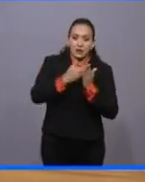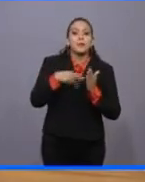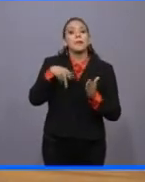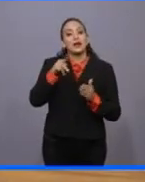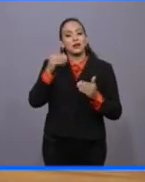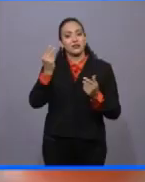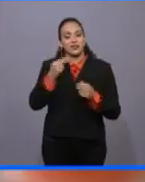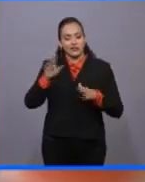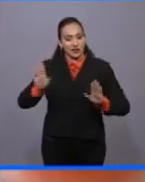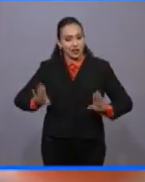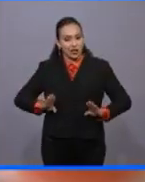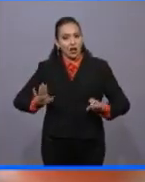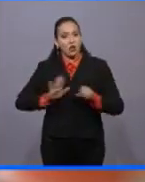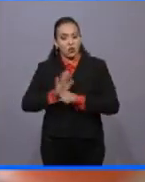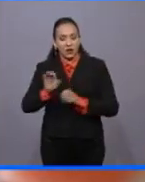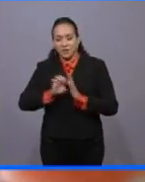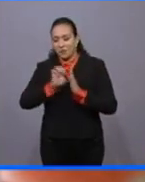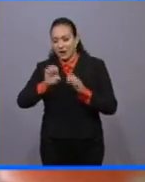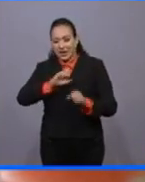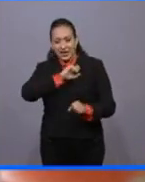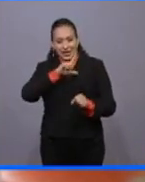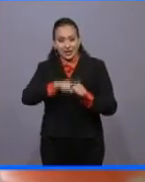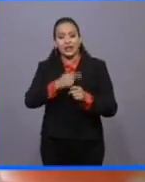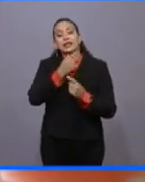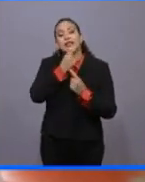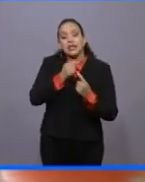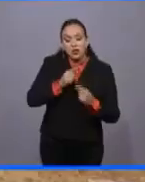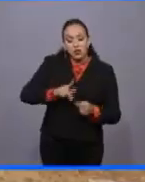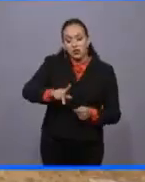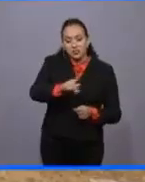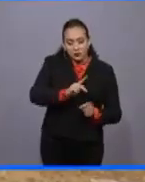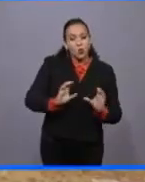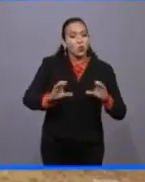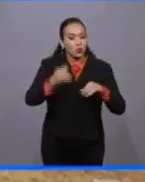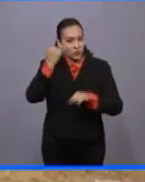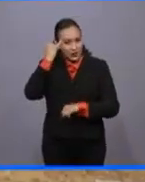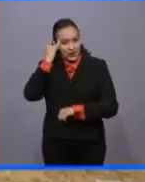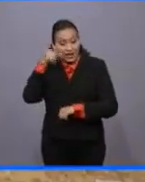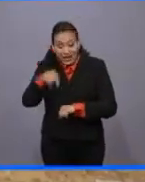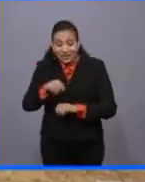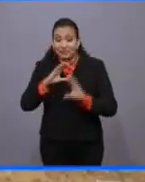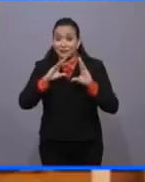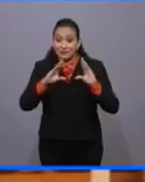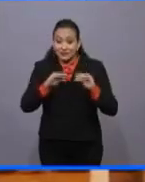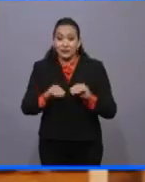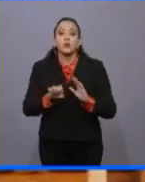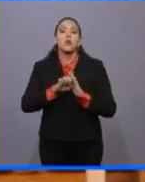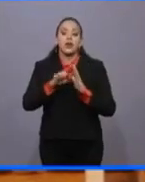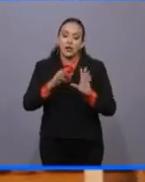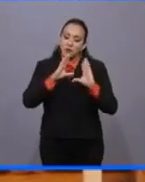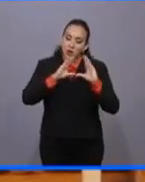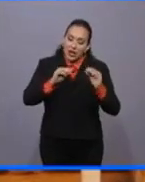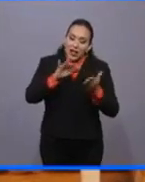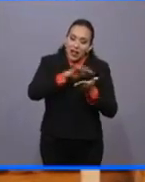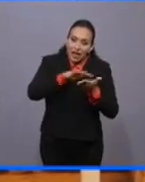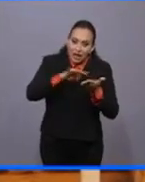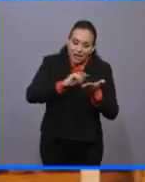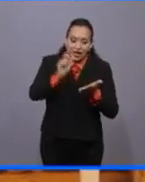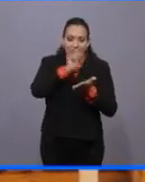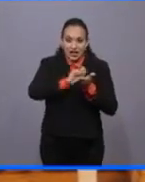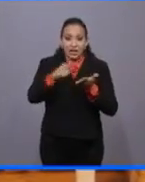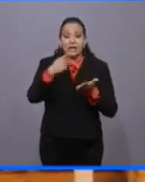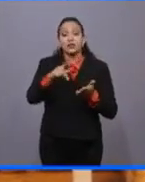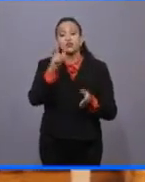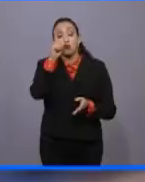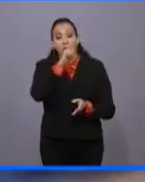características, especialmente cuando se trata de infancias de pueblos y comunidades indígenas, tales como enseñarles a leer y escribir en